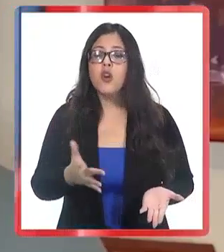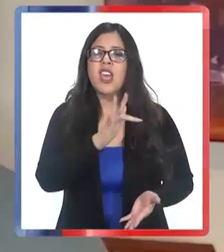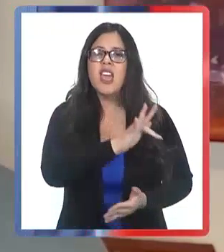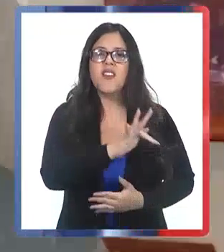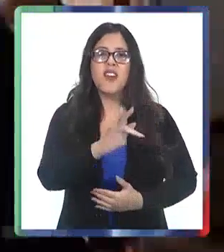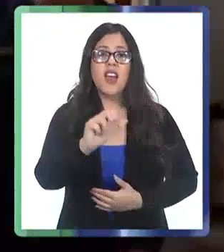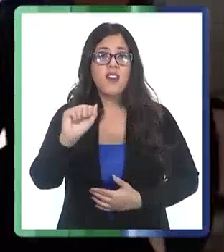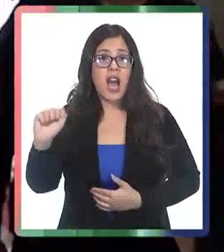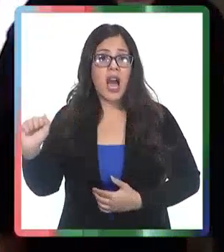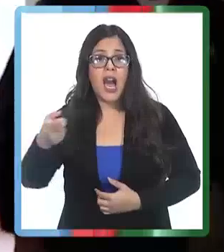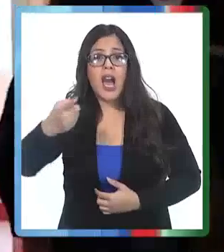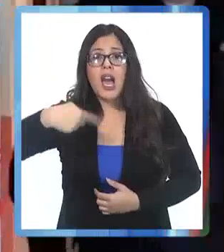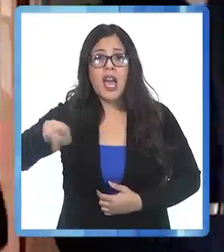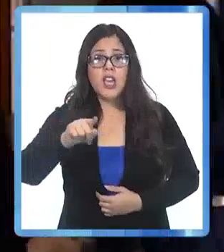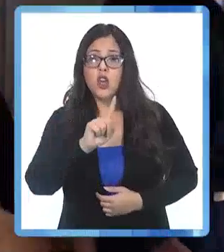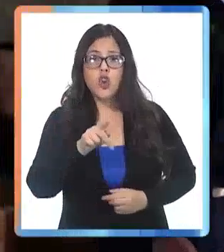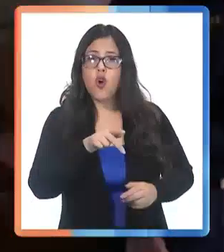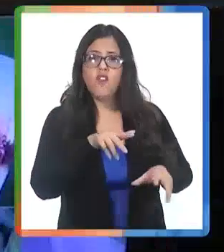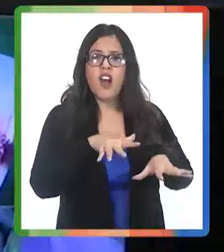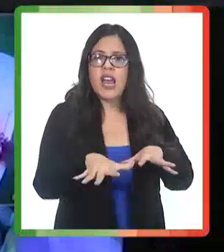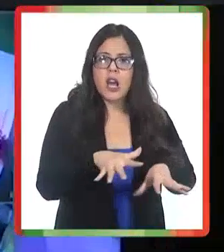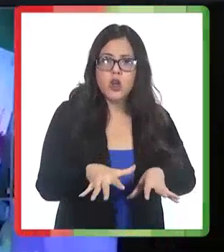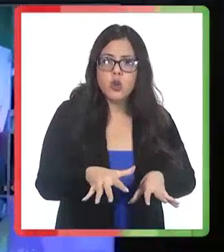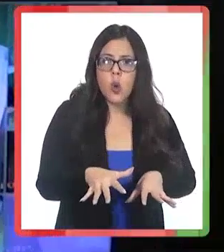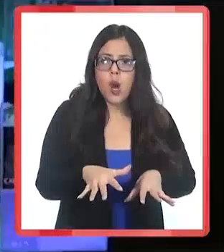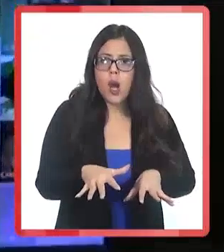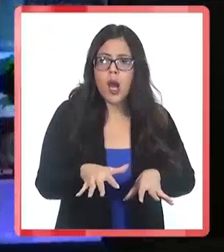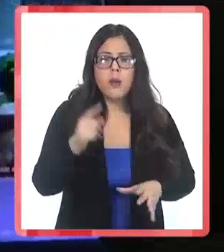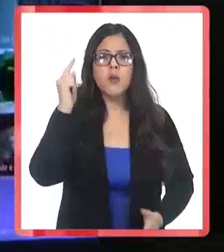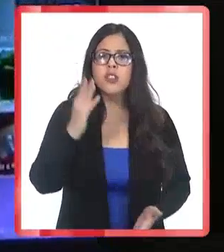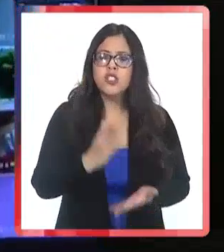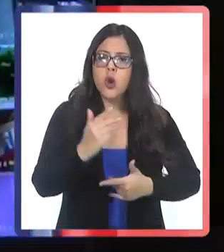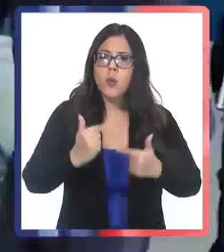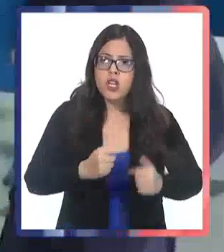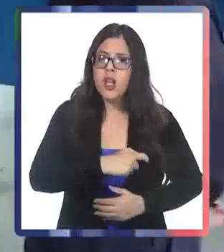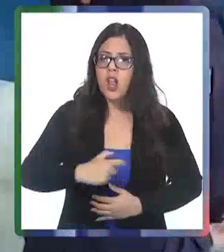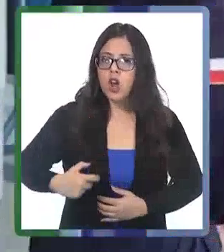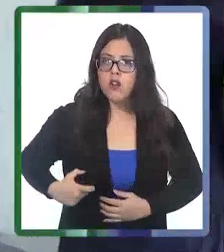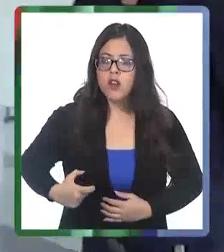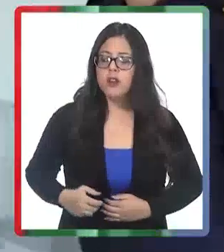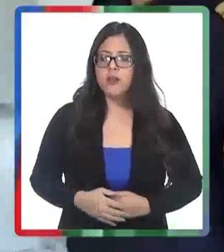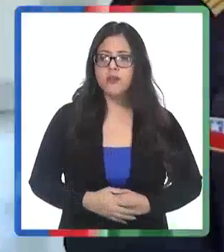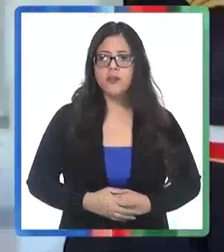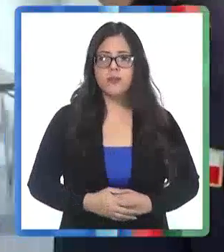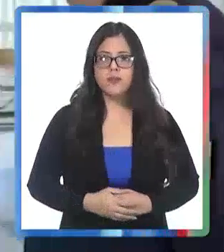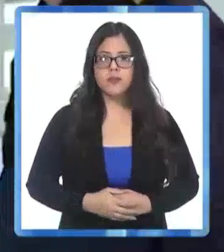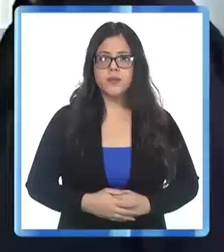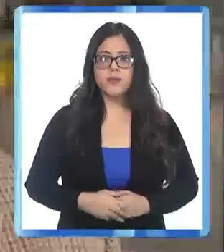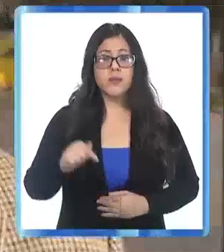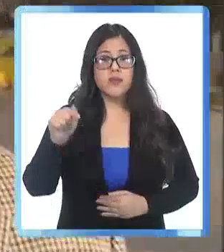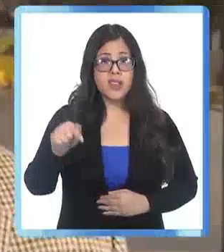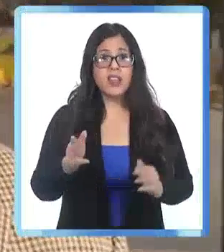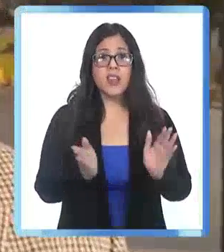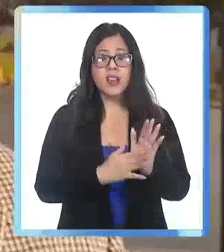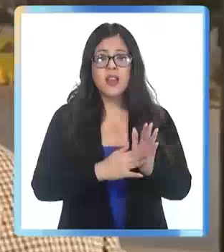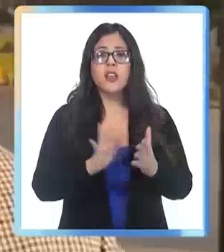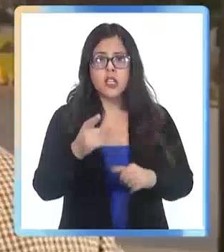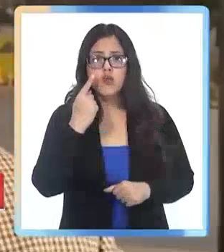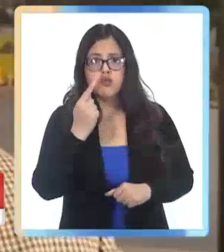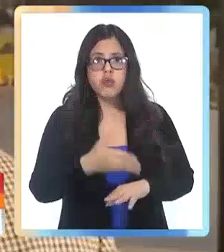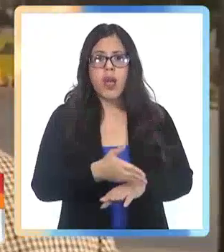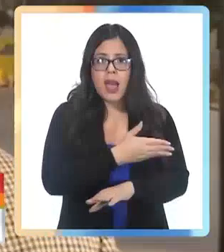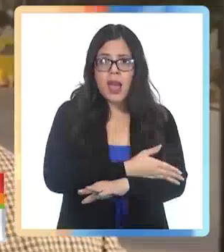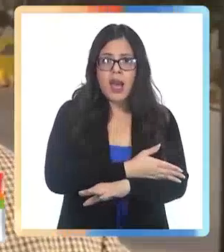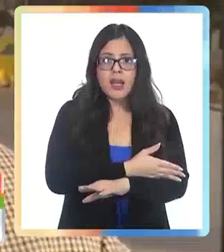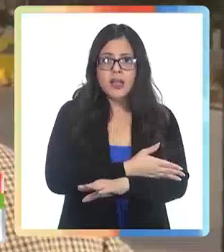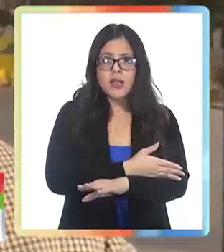porque las Fuerzas Armadas no van a actuar por una decisión política del gobierno. Si estos antecedentes se conocían